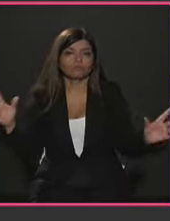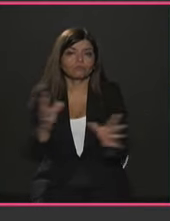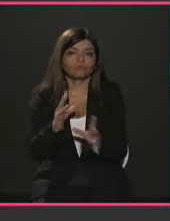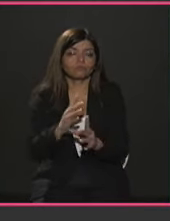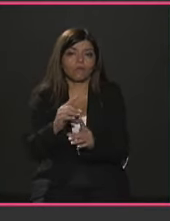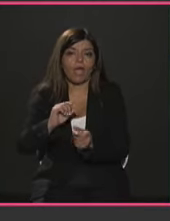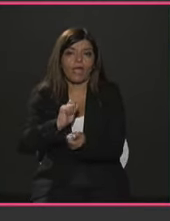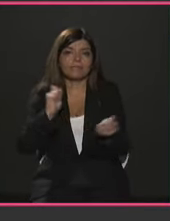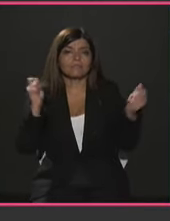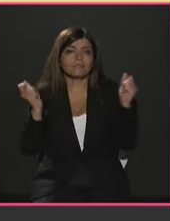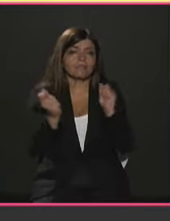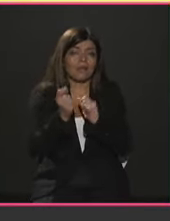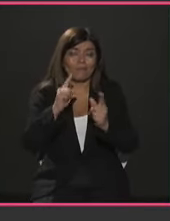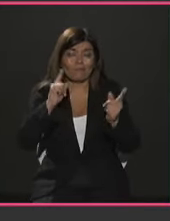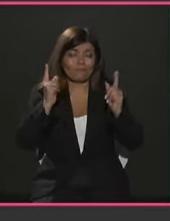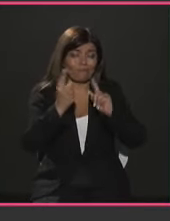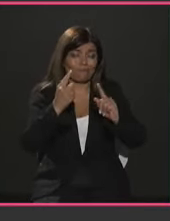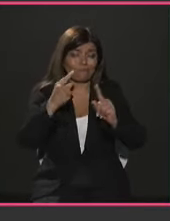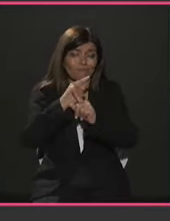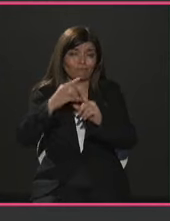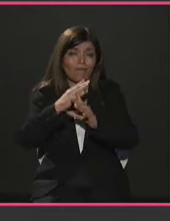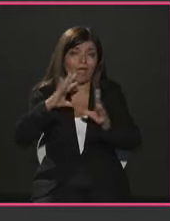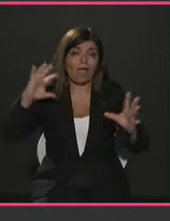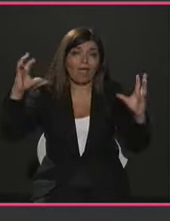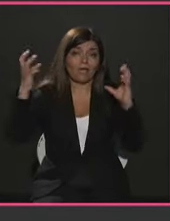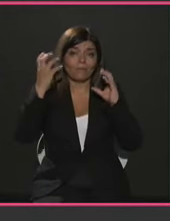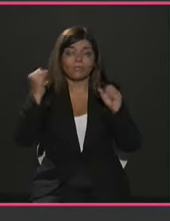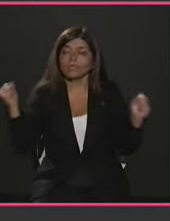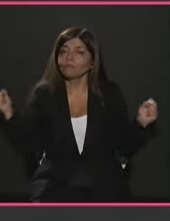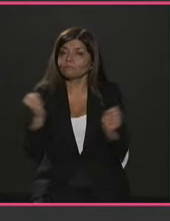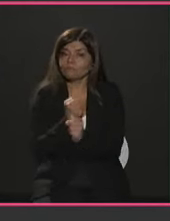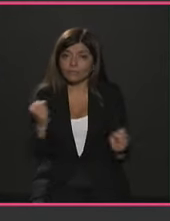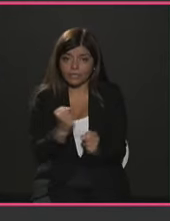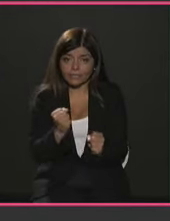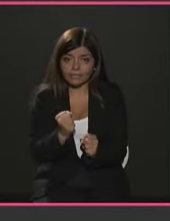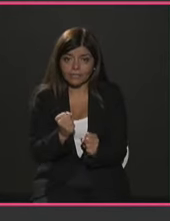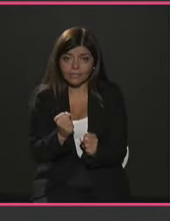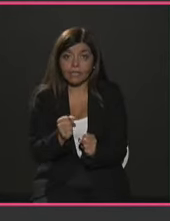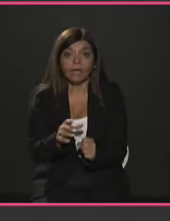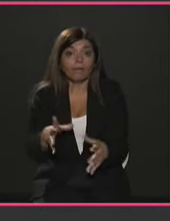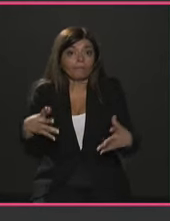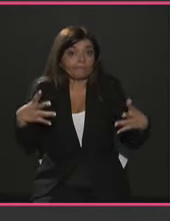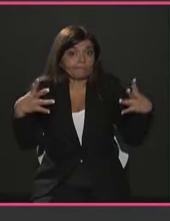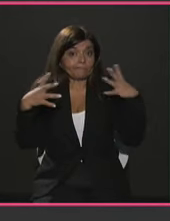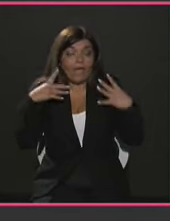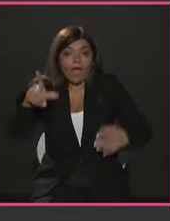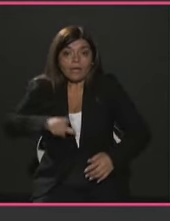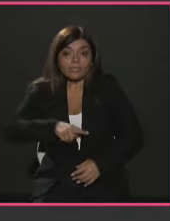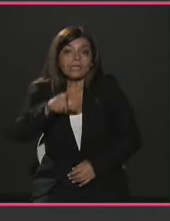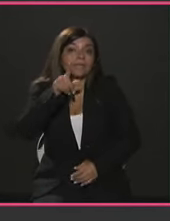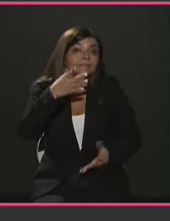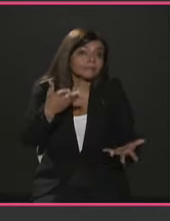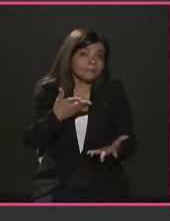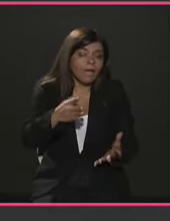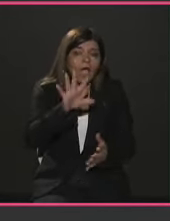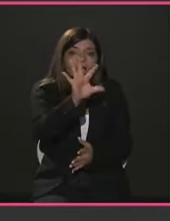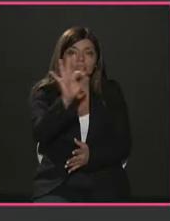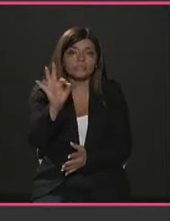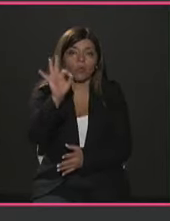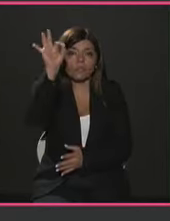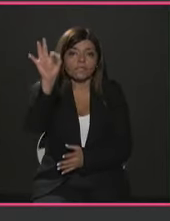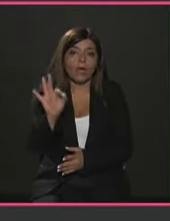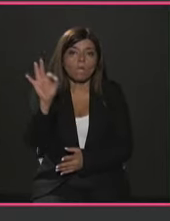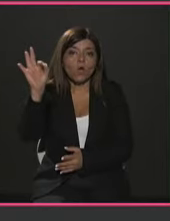climáticos muy fuertes son es culpable de alrededor de 50% de lo